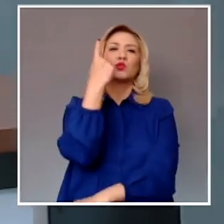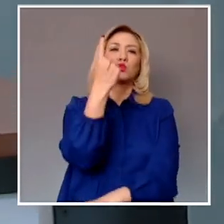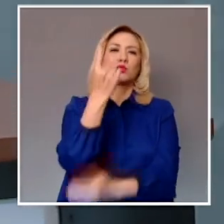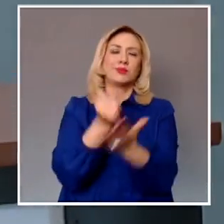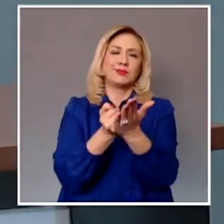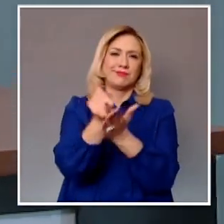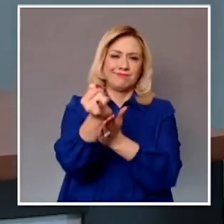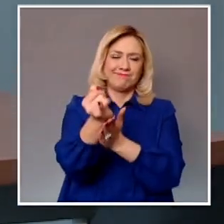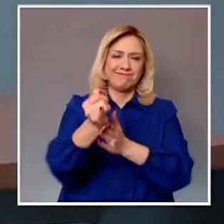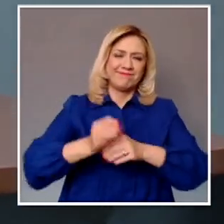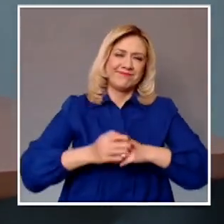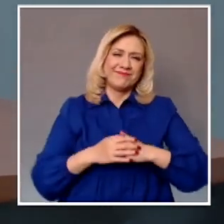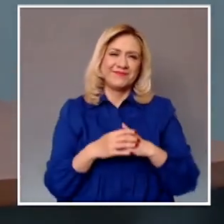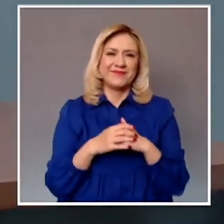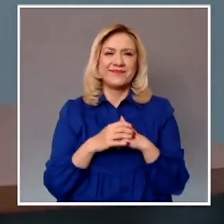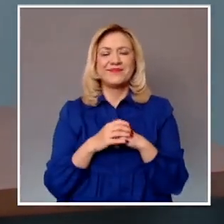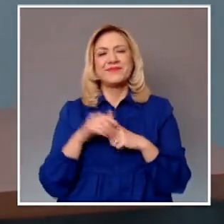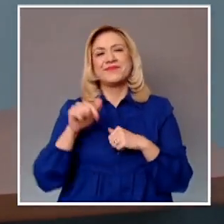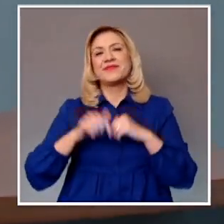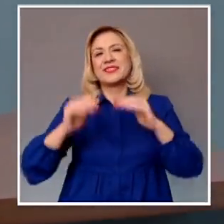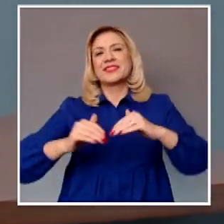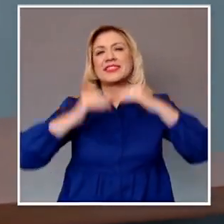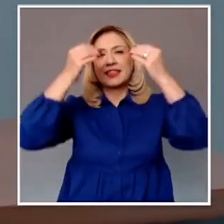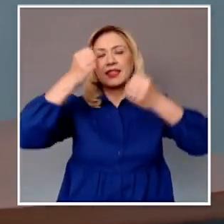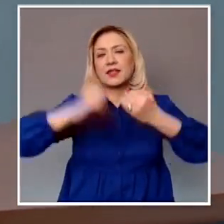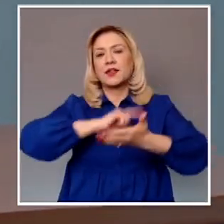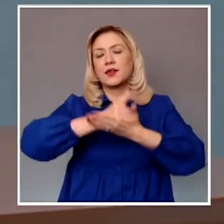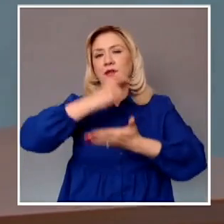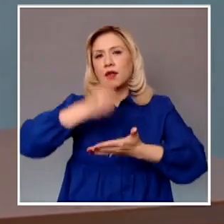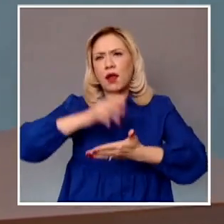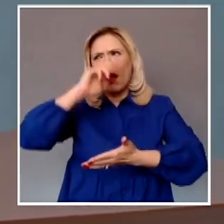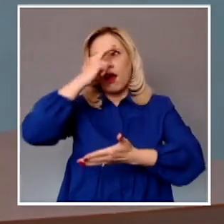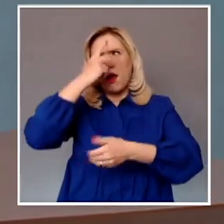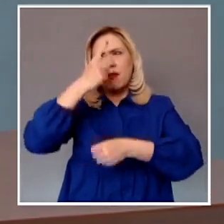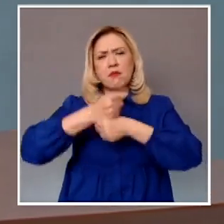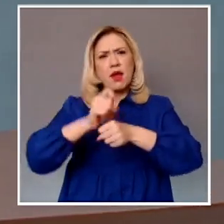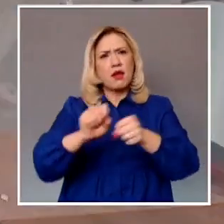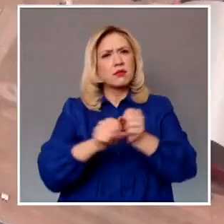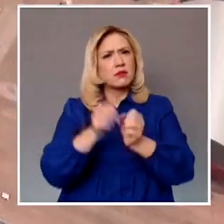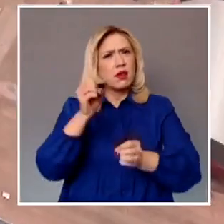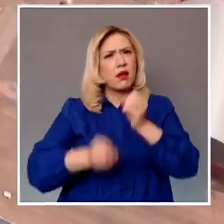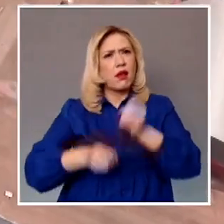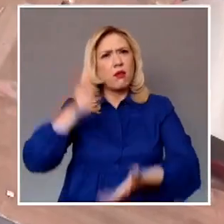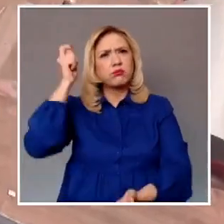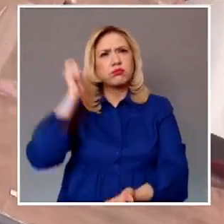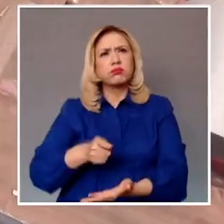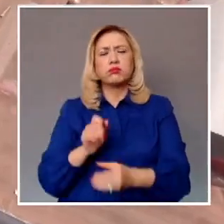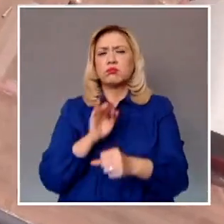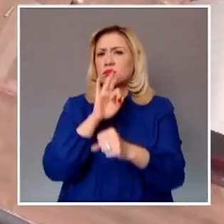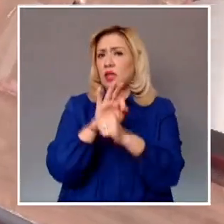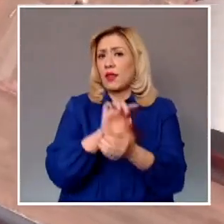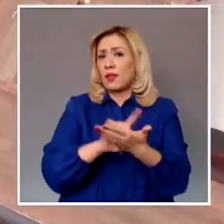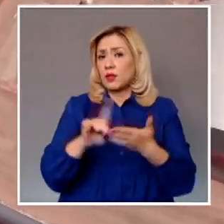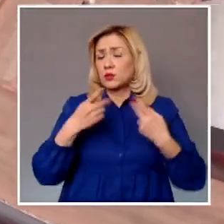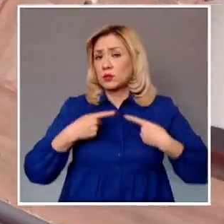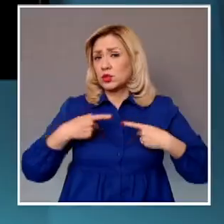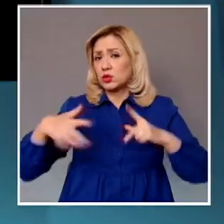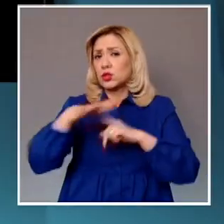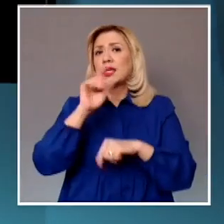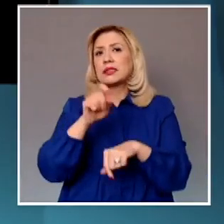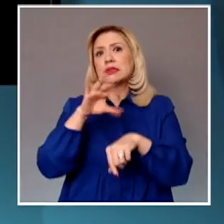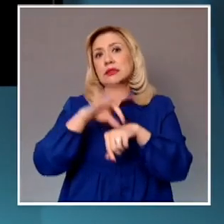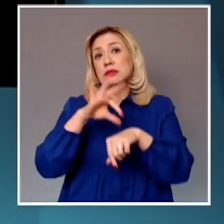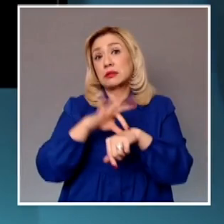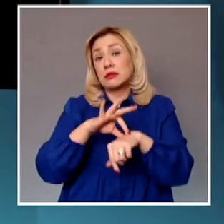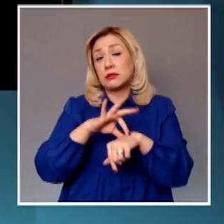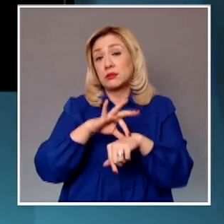La Suprema Corte recordó una sentencia de la primera sala que protege el derecho a la salud de la población. Este criterio se estableció al resolver un